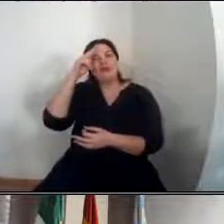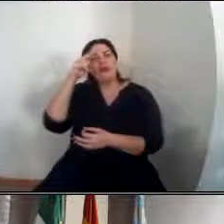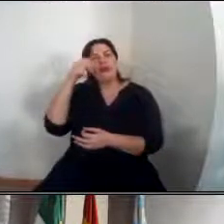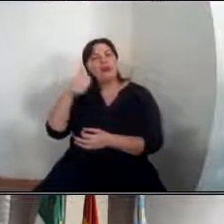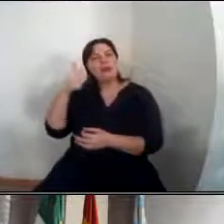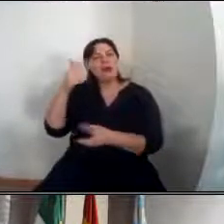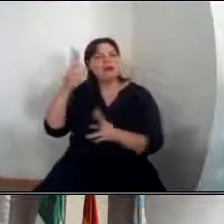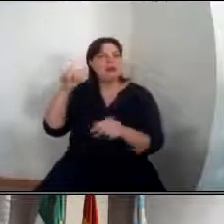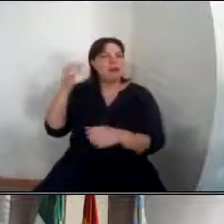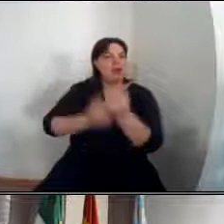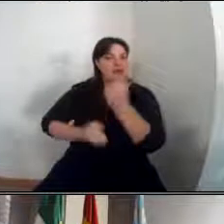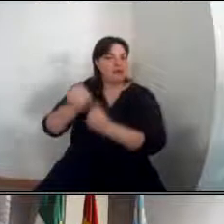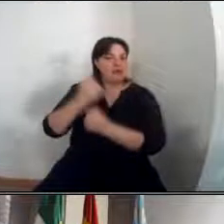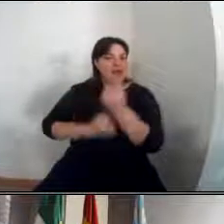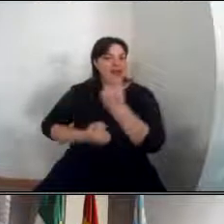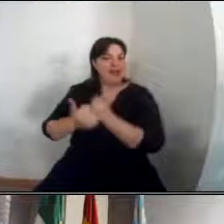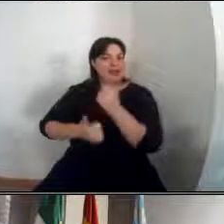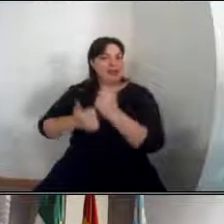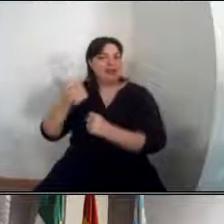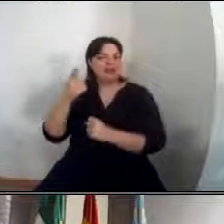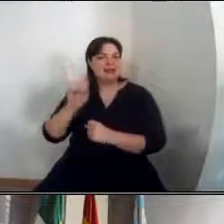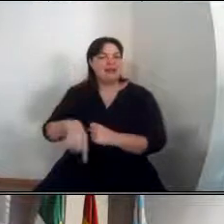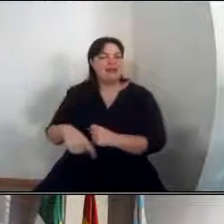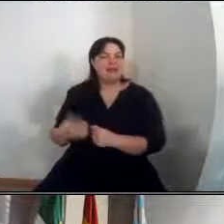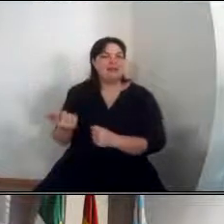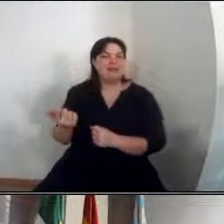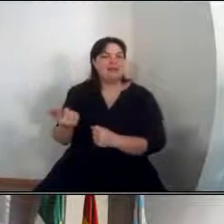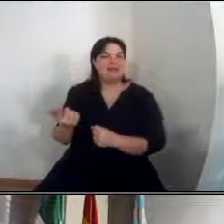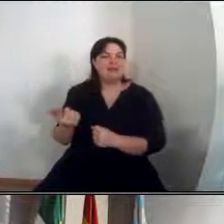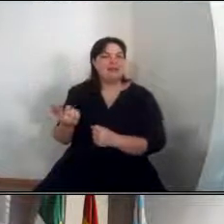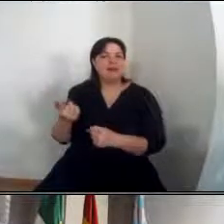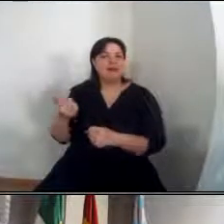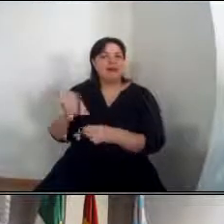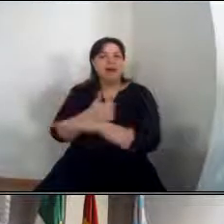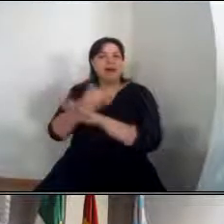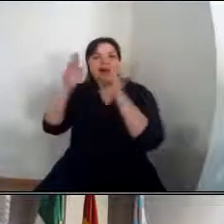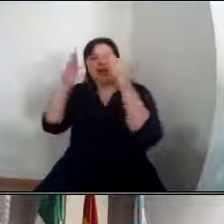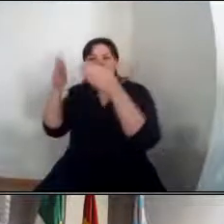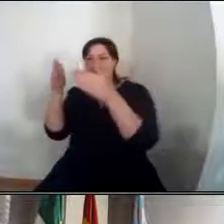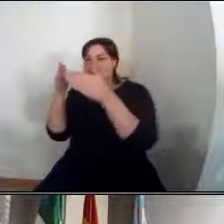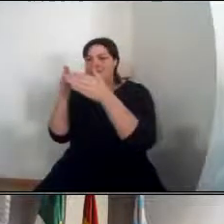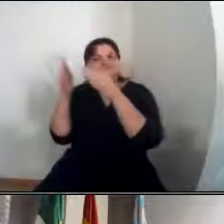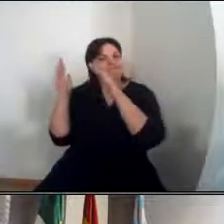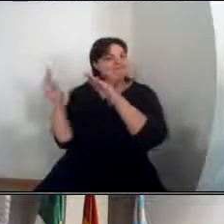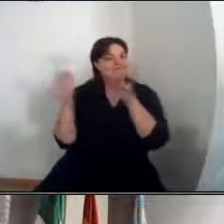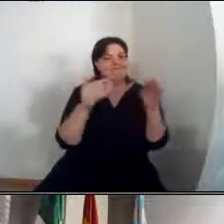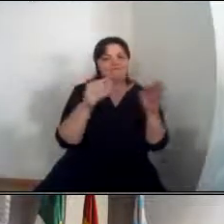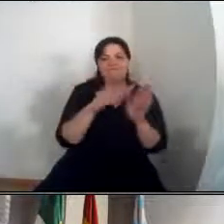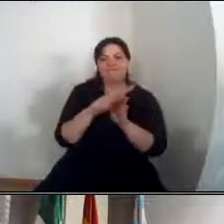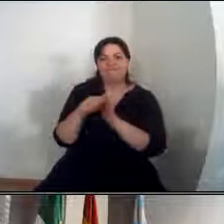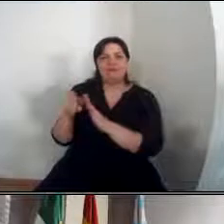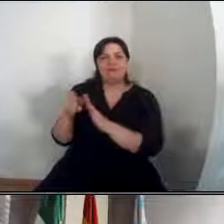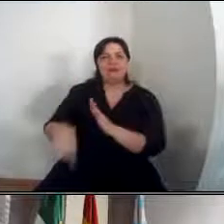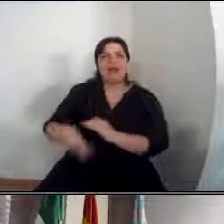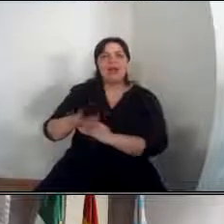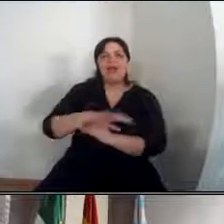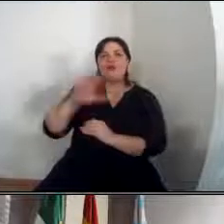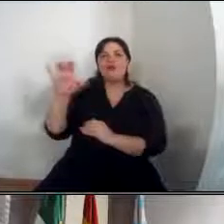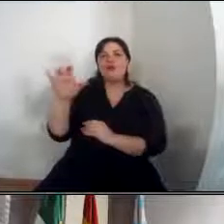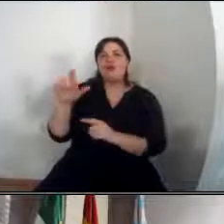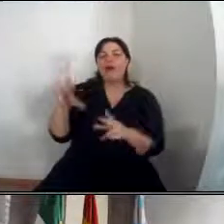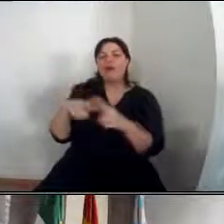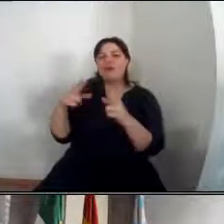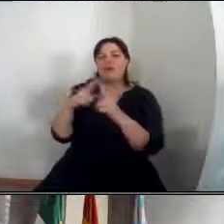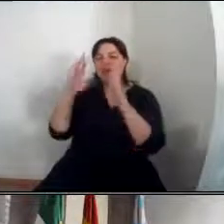de lo económico y mucho más alejada de lo que es la ciudadanía y de lo que es también de una Europa mucho más